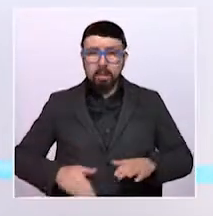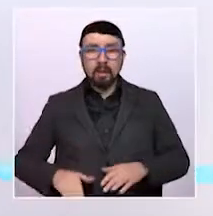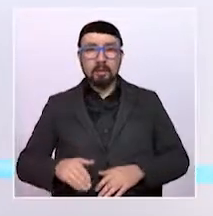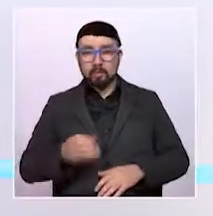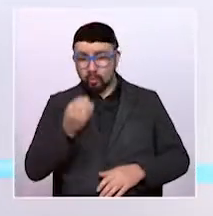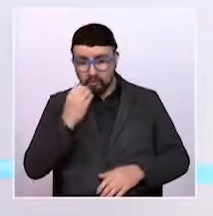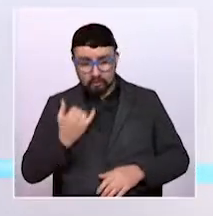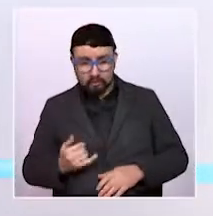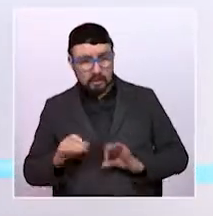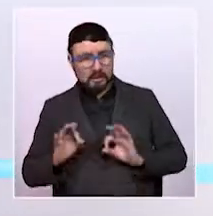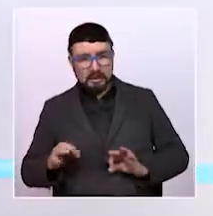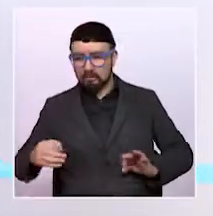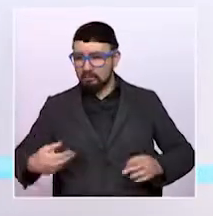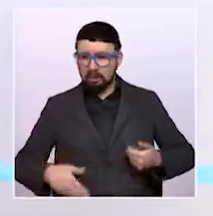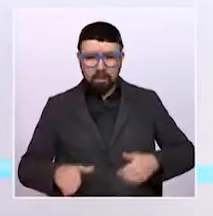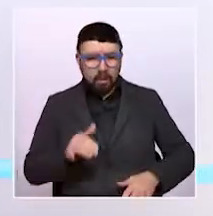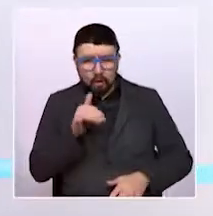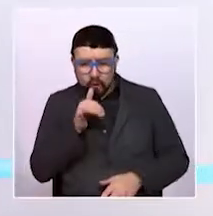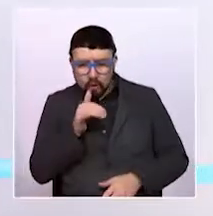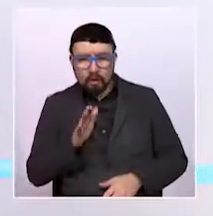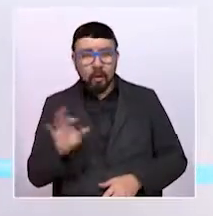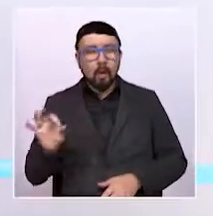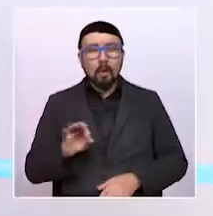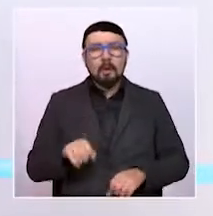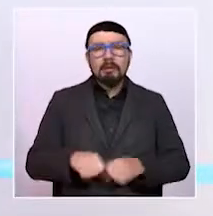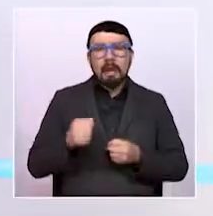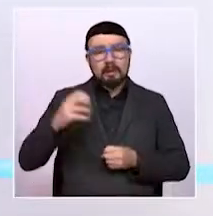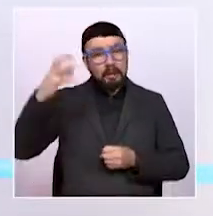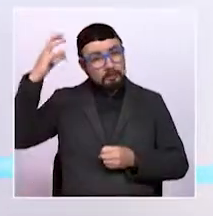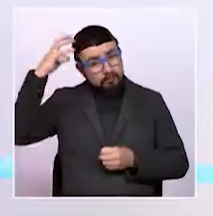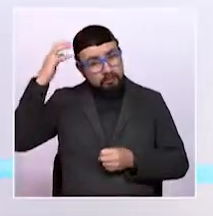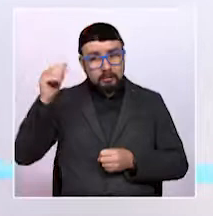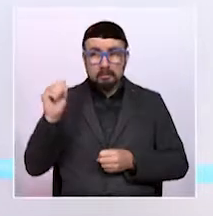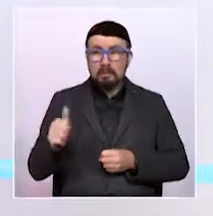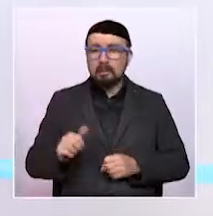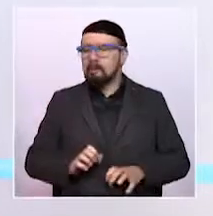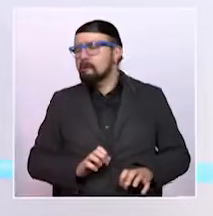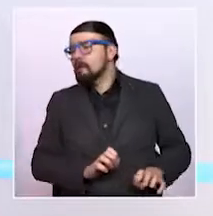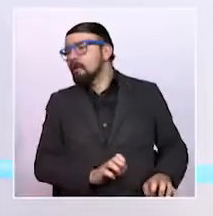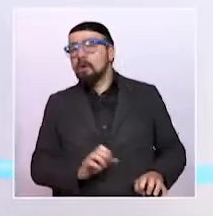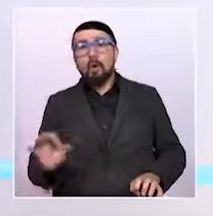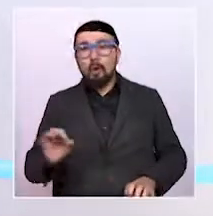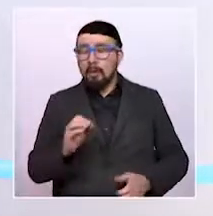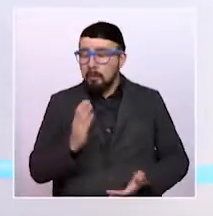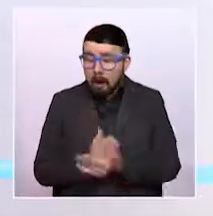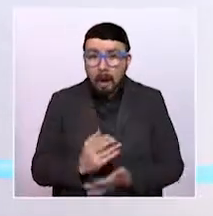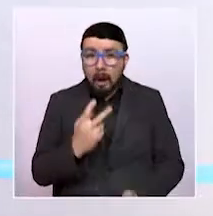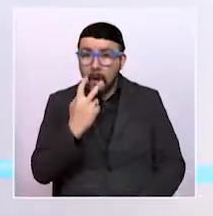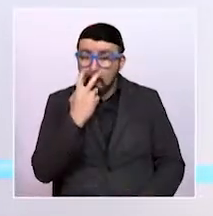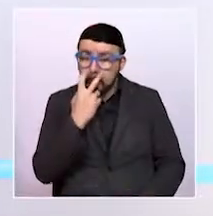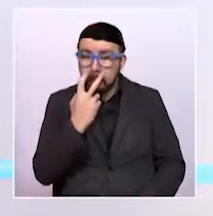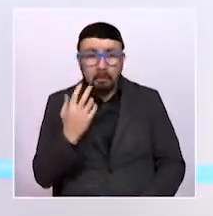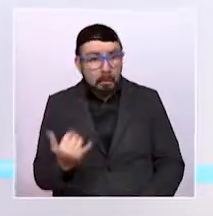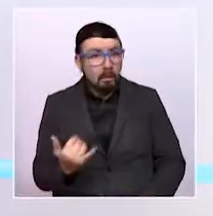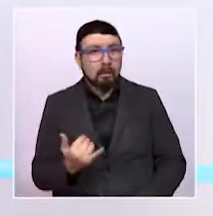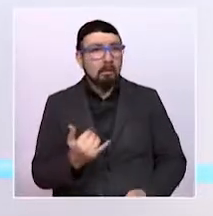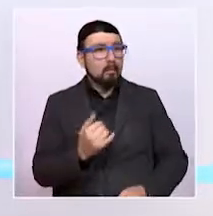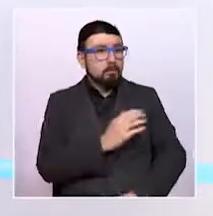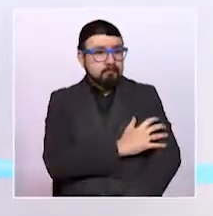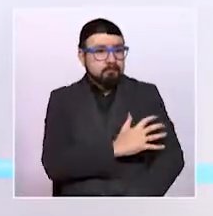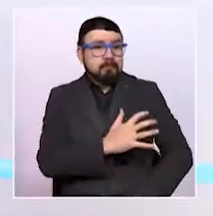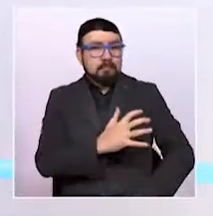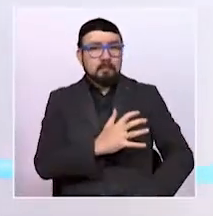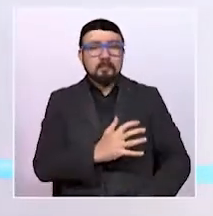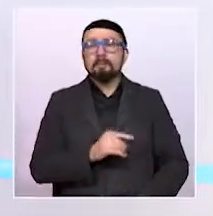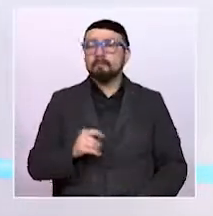pierden por la orina o empieza a dañarse su cerebro y convulsiona o se queda ciega súbitamente en una subida de presión y eso puede acabar y